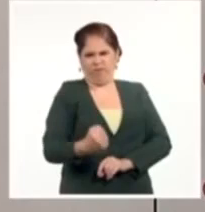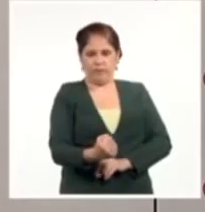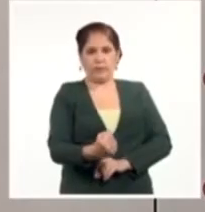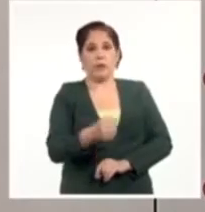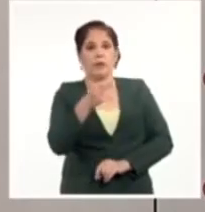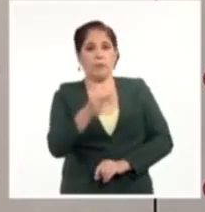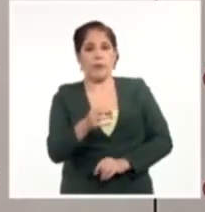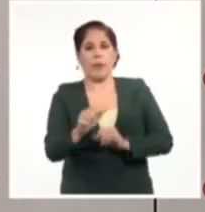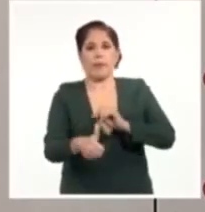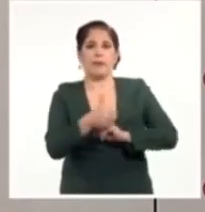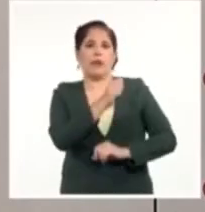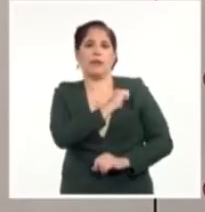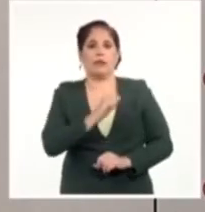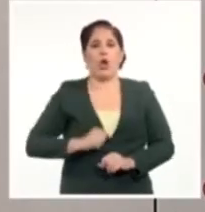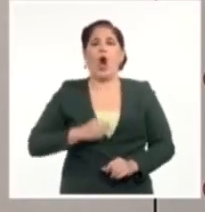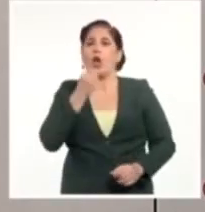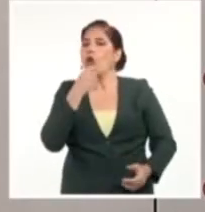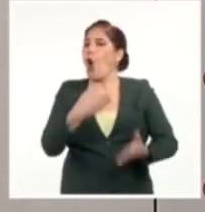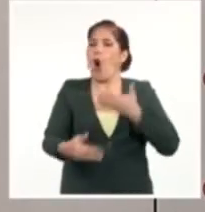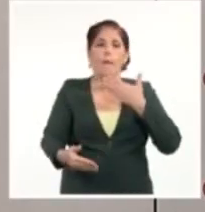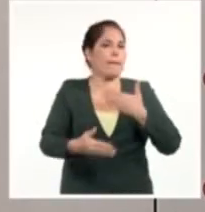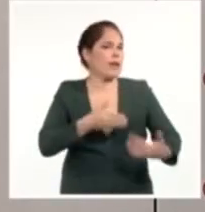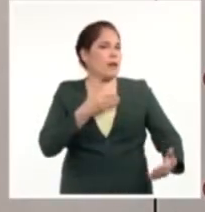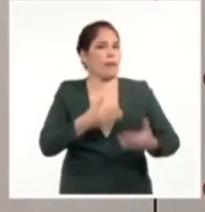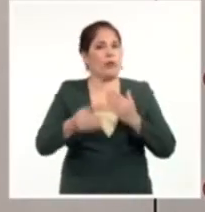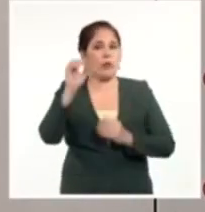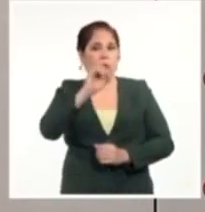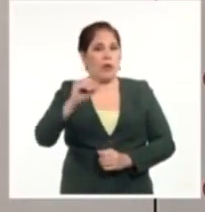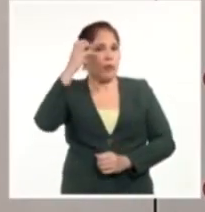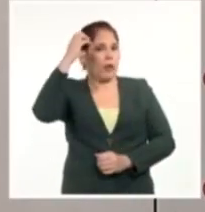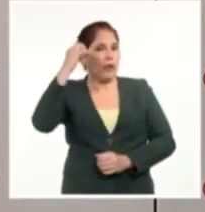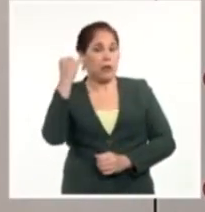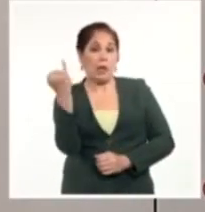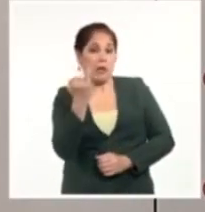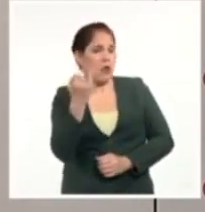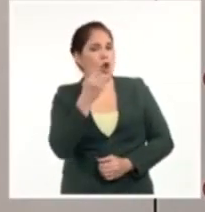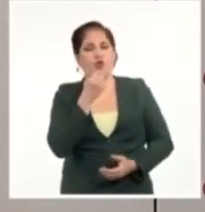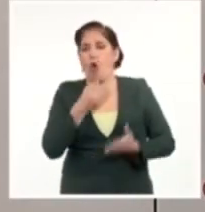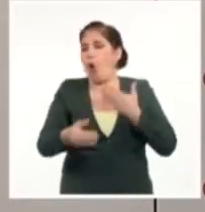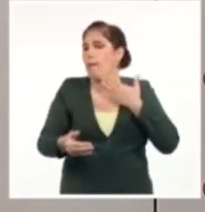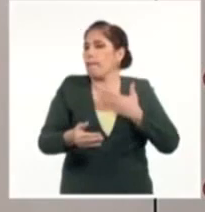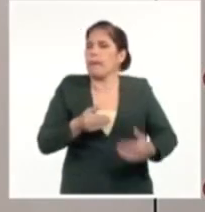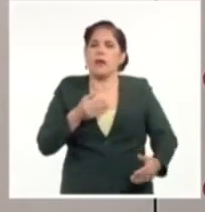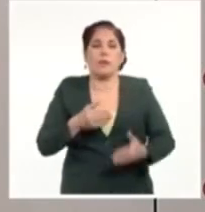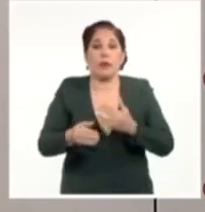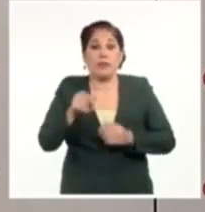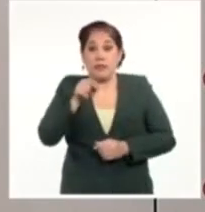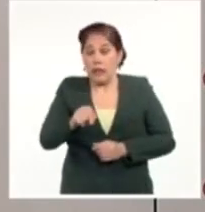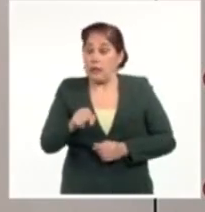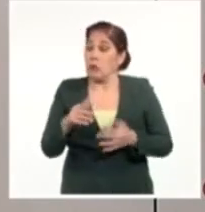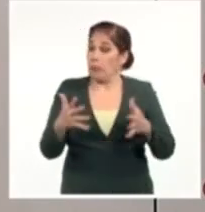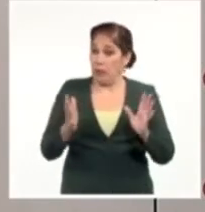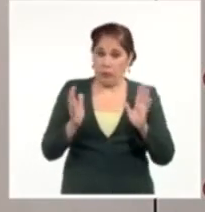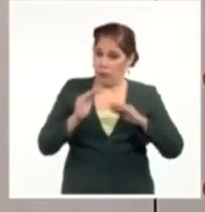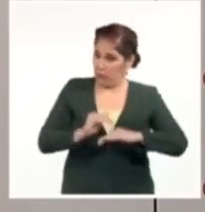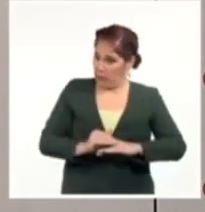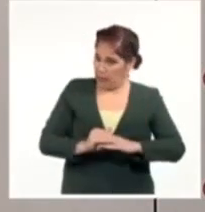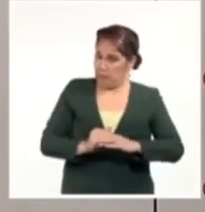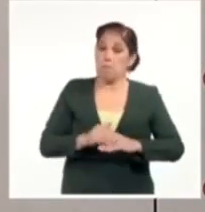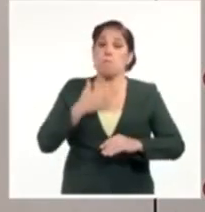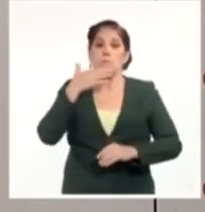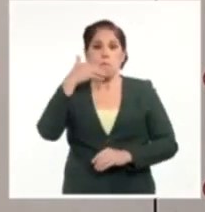Bukele? No me importa lo que digan los organismos internacionales. Creo que se pueden contar con una mano. Las ventajas de